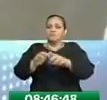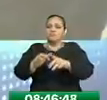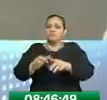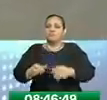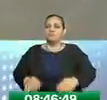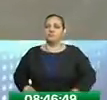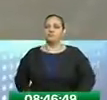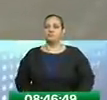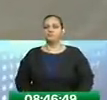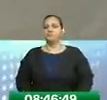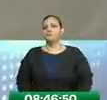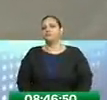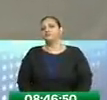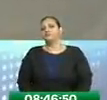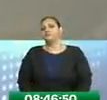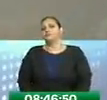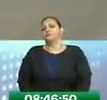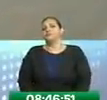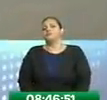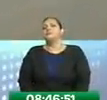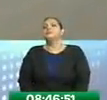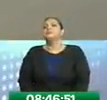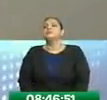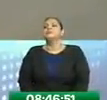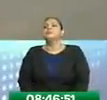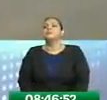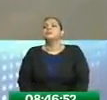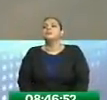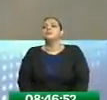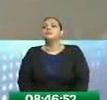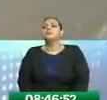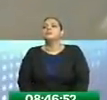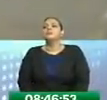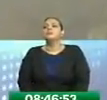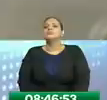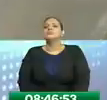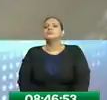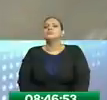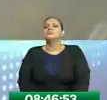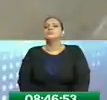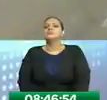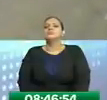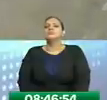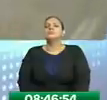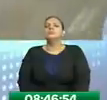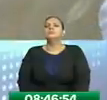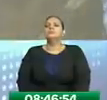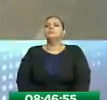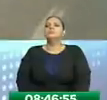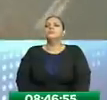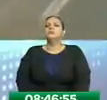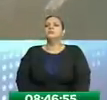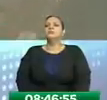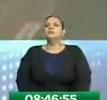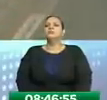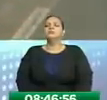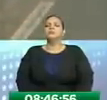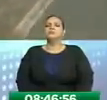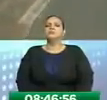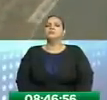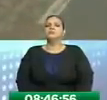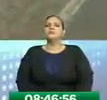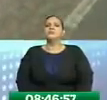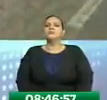el transcurso se vaya arreglando las cosas. Y ya, pues, no hay plata para pagar tantos pasajes.